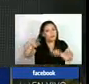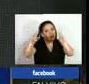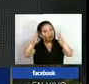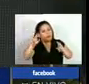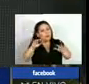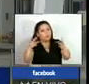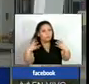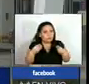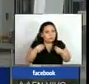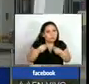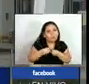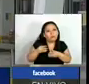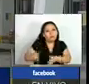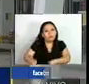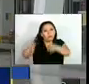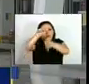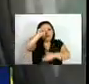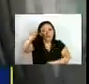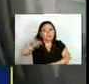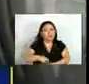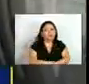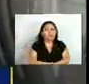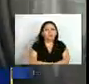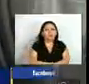y Sociedad del Pew Research Center.